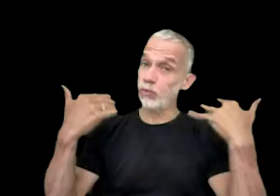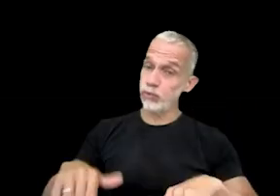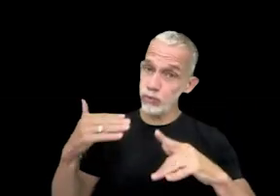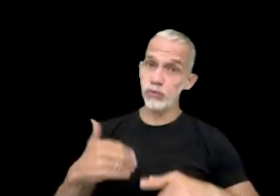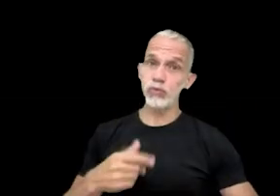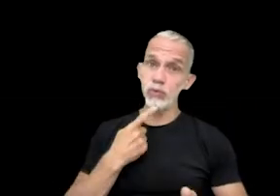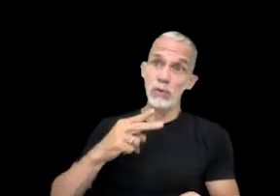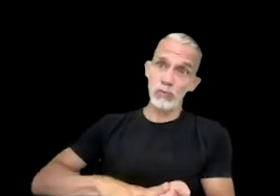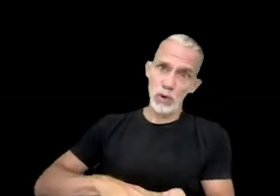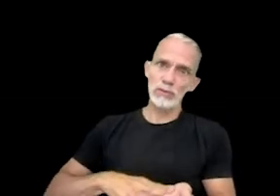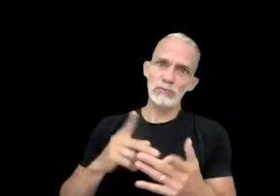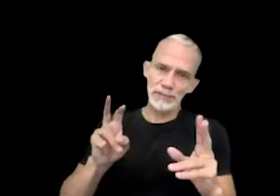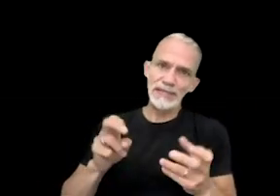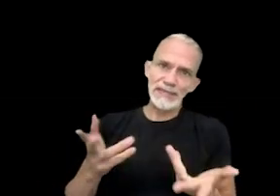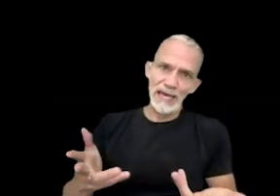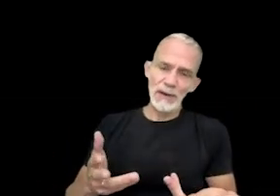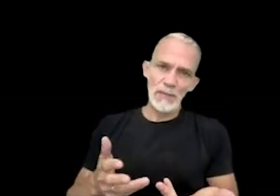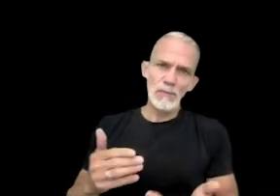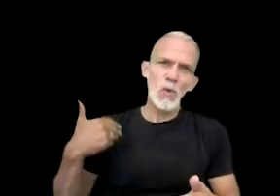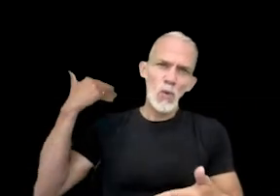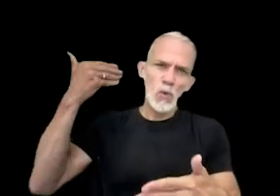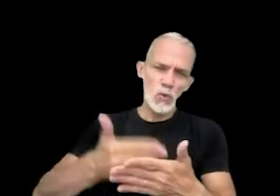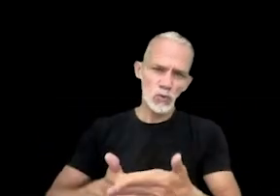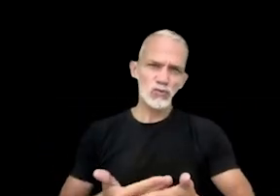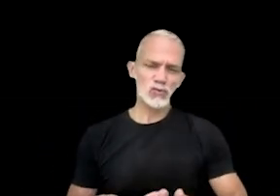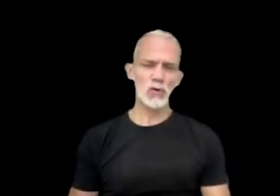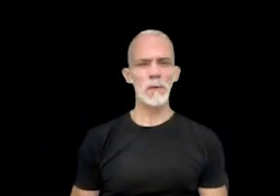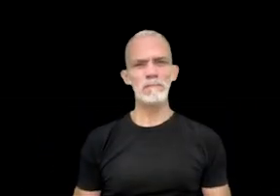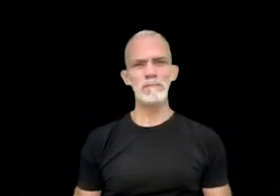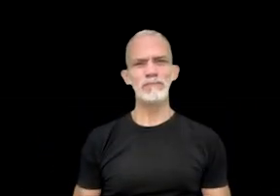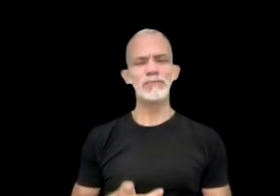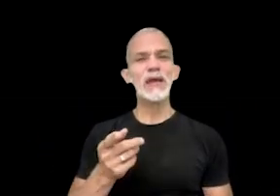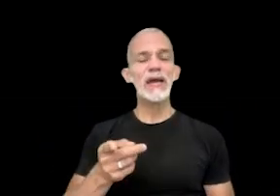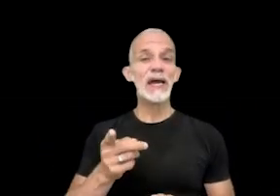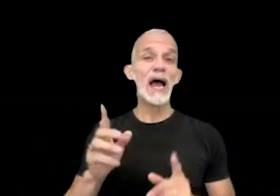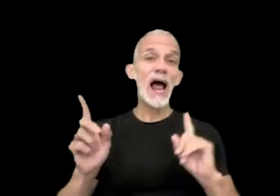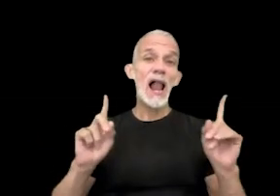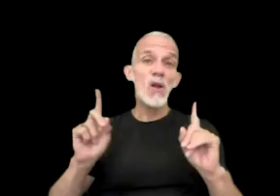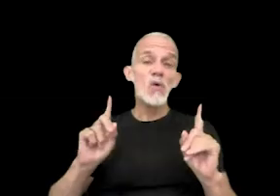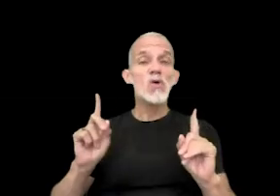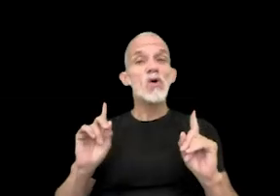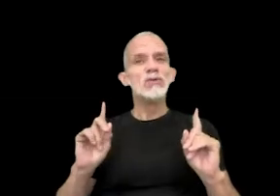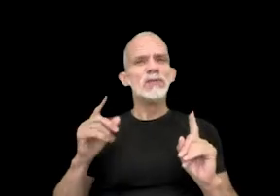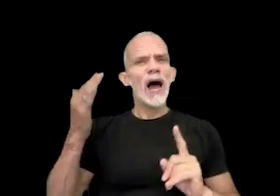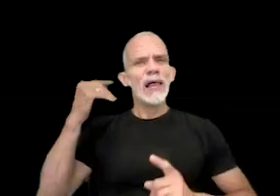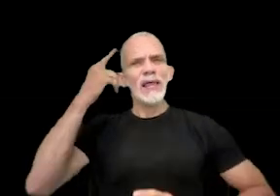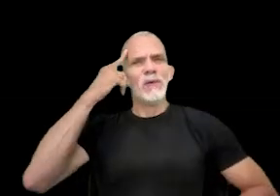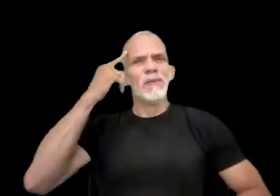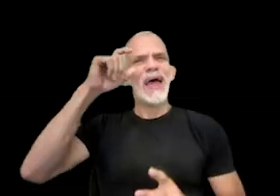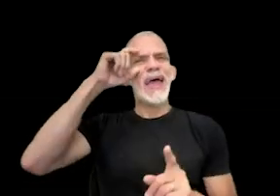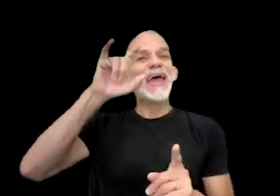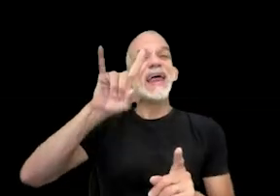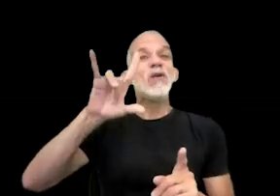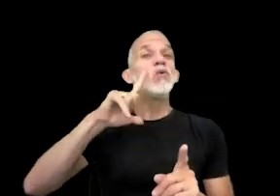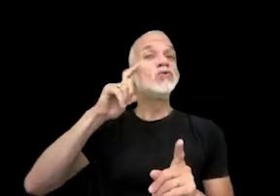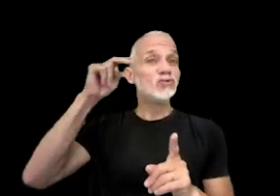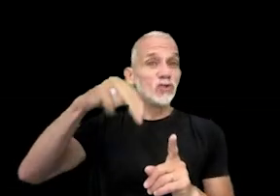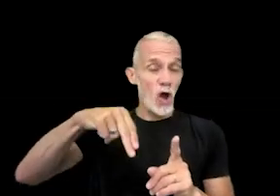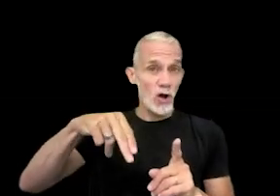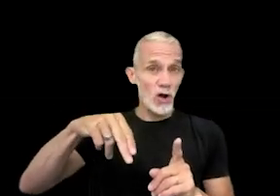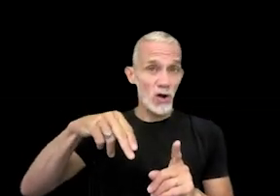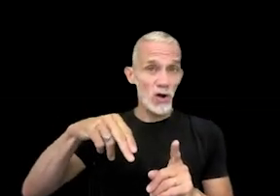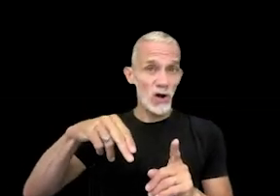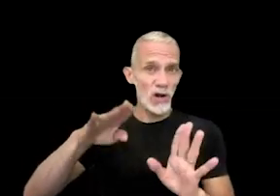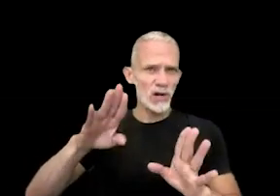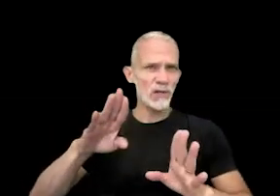tiempo, vamos a ver que hasta algunos sostenían que la elusión fiscal